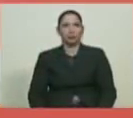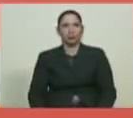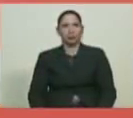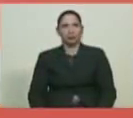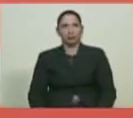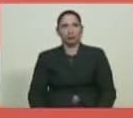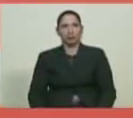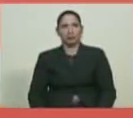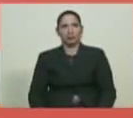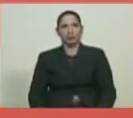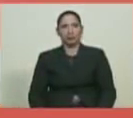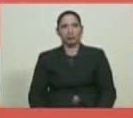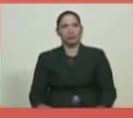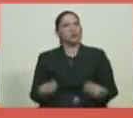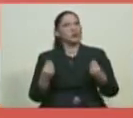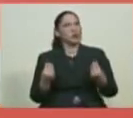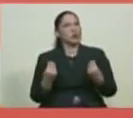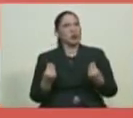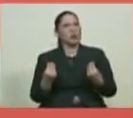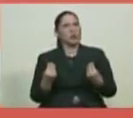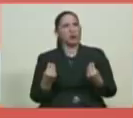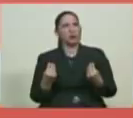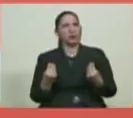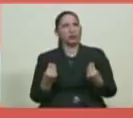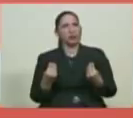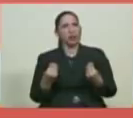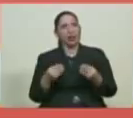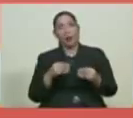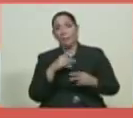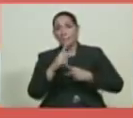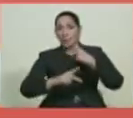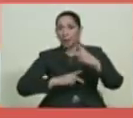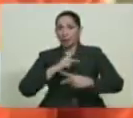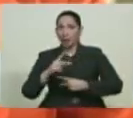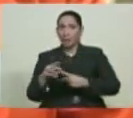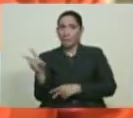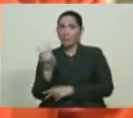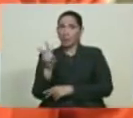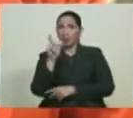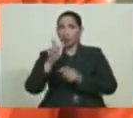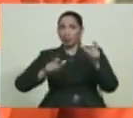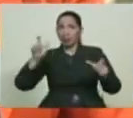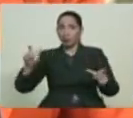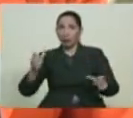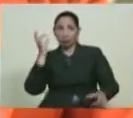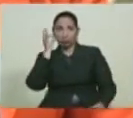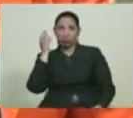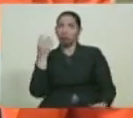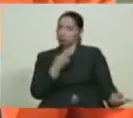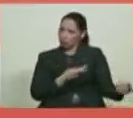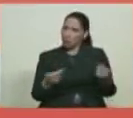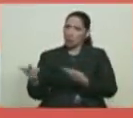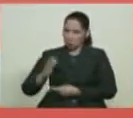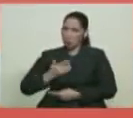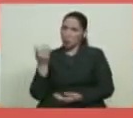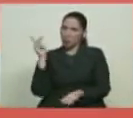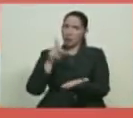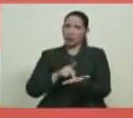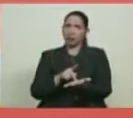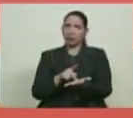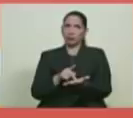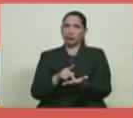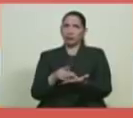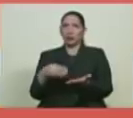No, ¿cómo? O sea, ¿cómo voy a considerar algo así? Lo que estamos planteando es que las venezolanas y los venezolanos que se quieran venir, bienvenidos, bienvenidos.